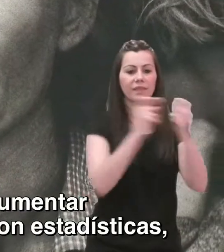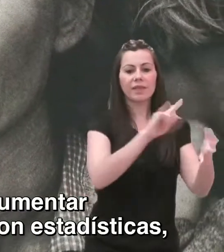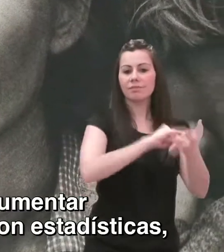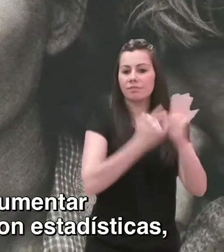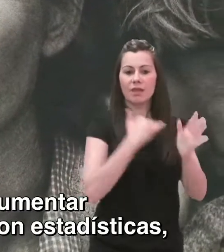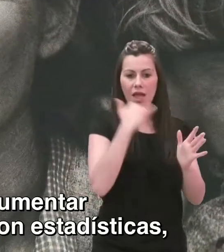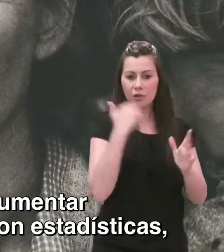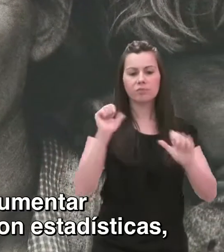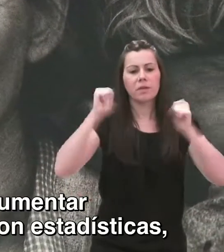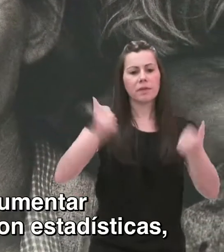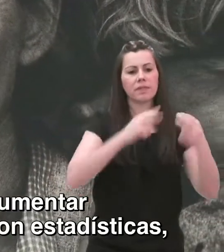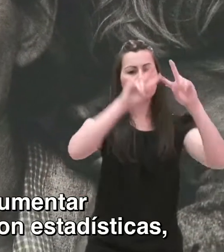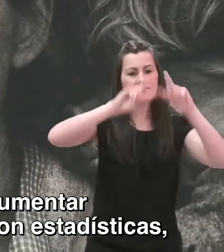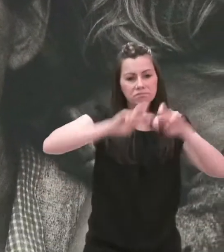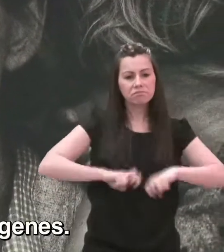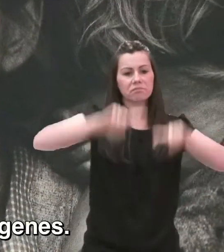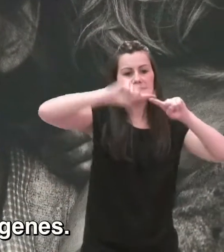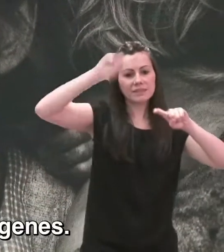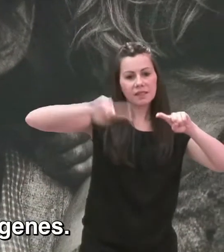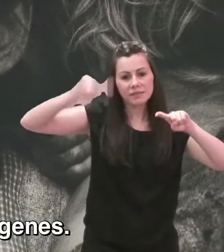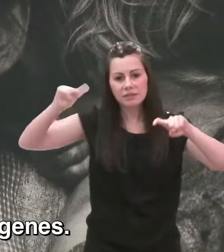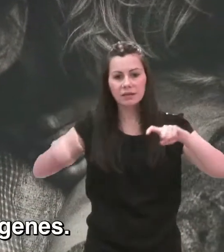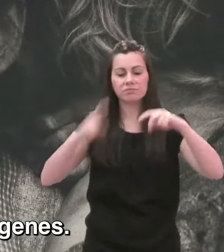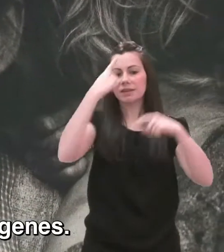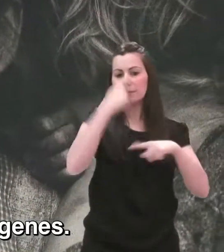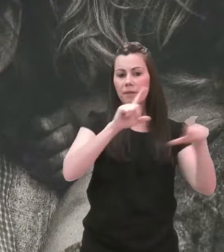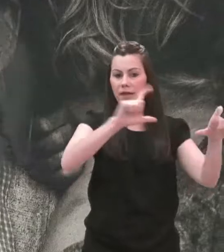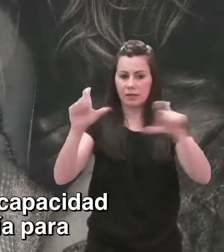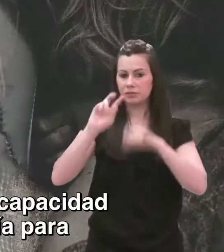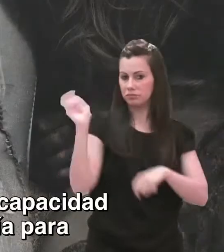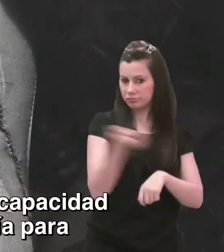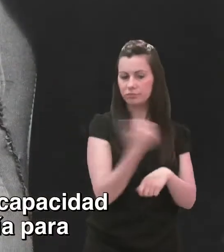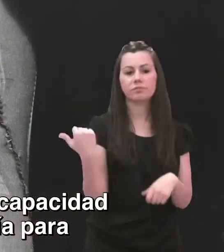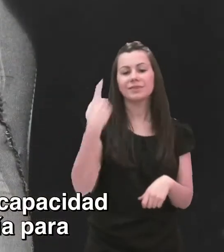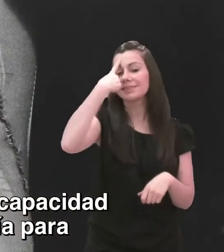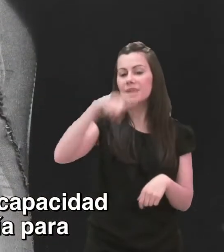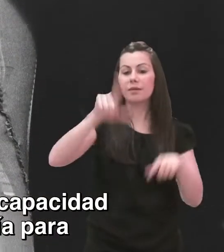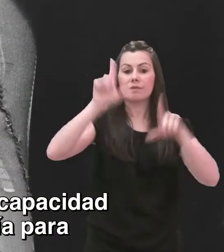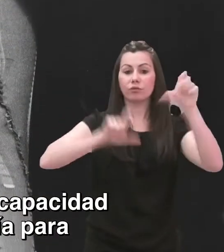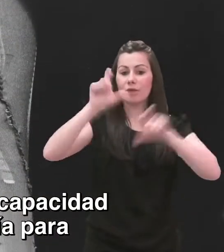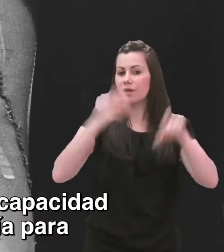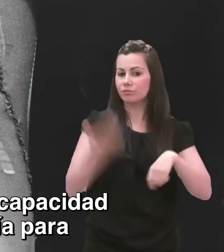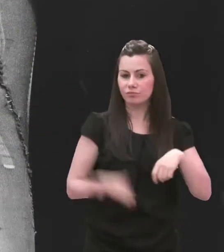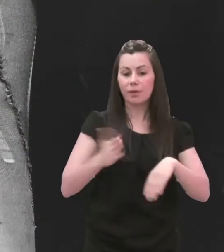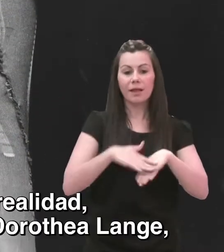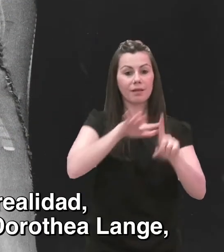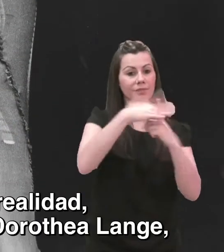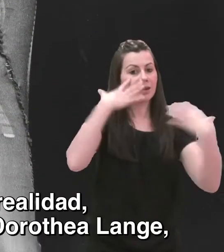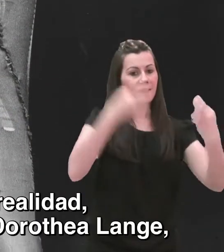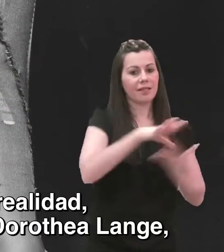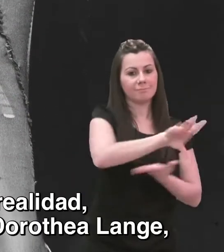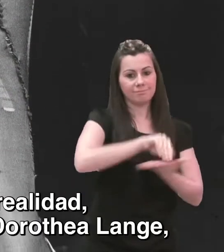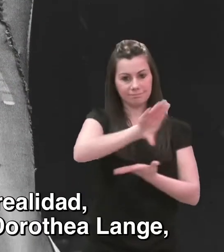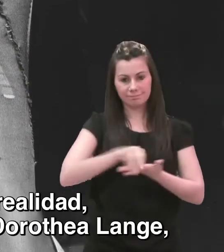a documentar este problema social con estadísticas, análisis e imágenes. Conocedor de la capacidad de la fotografía para documentar